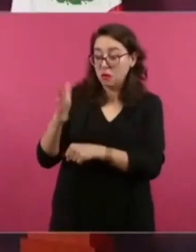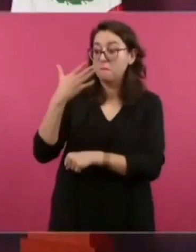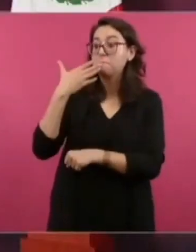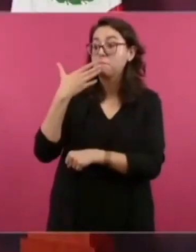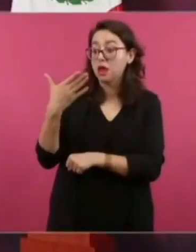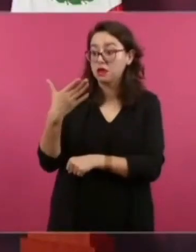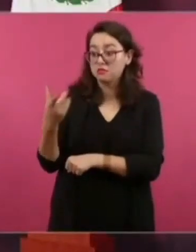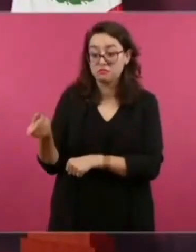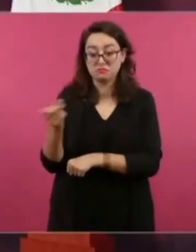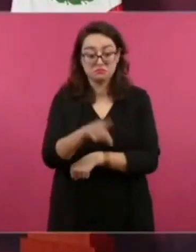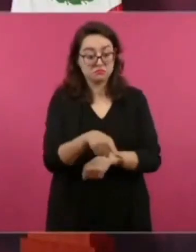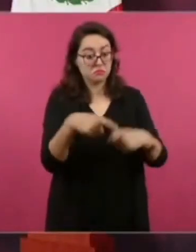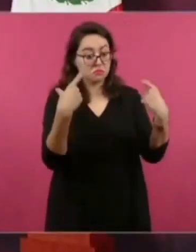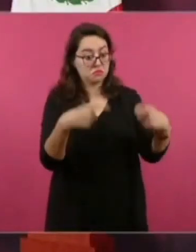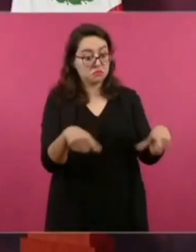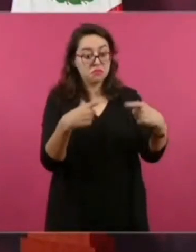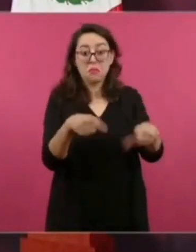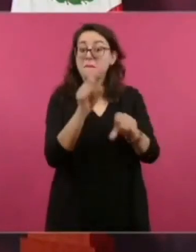arriba.